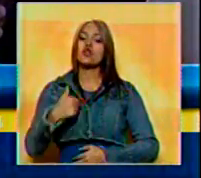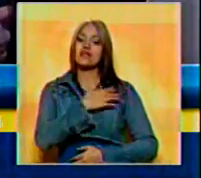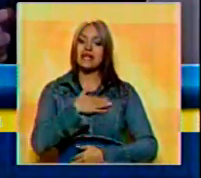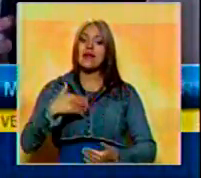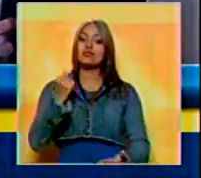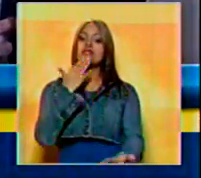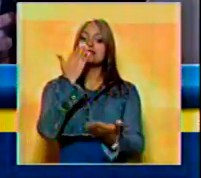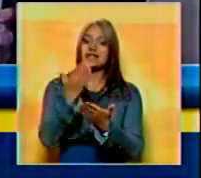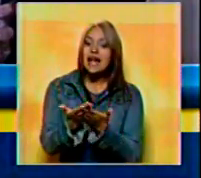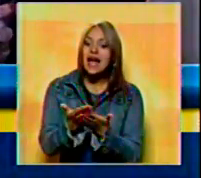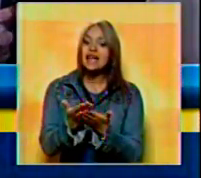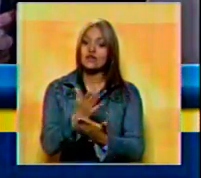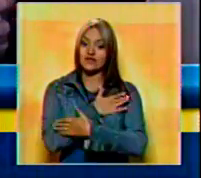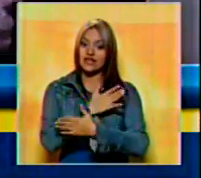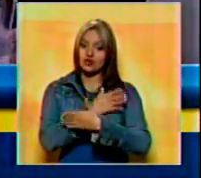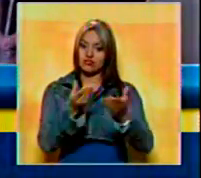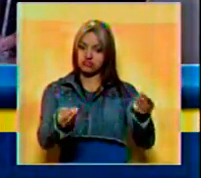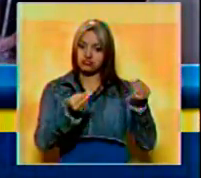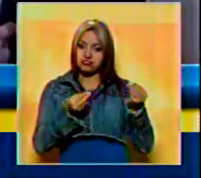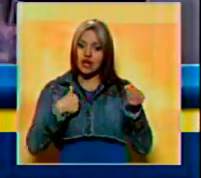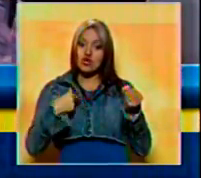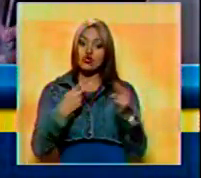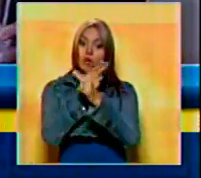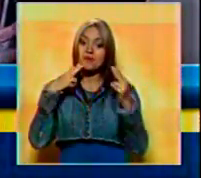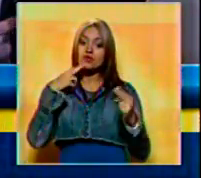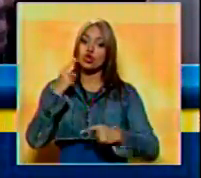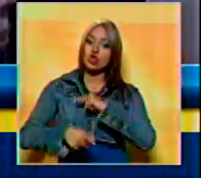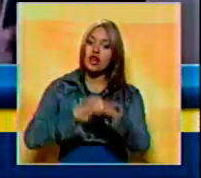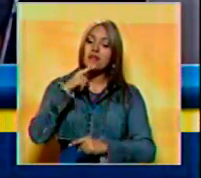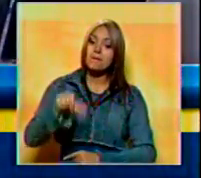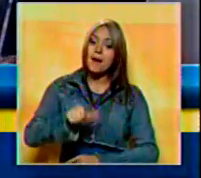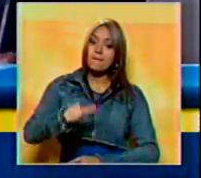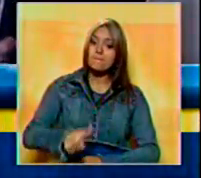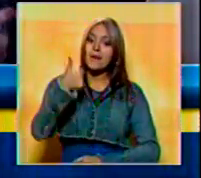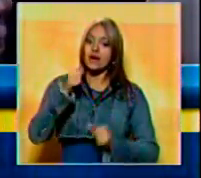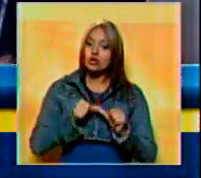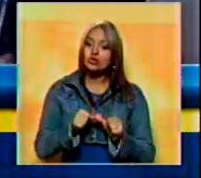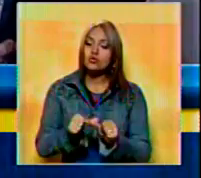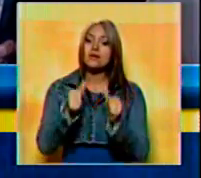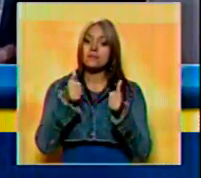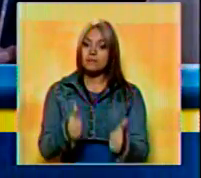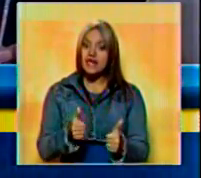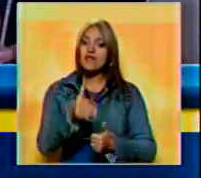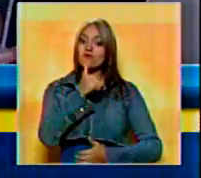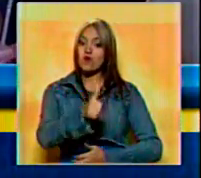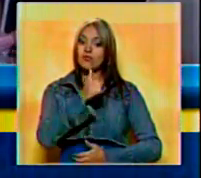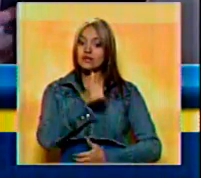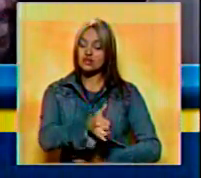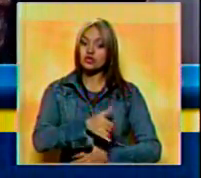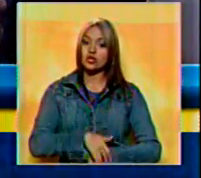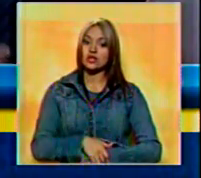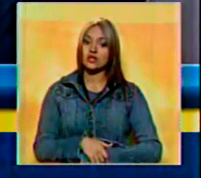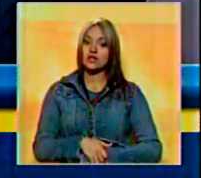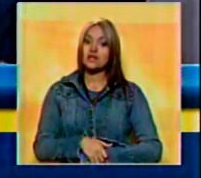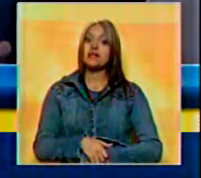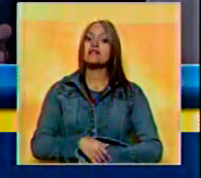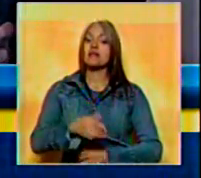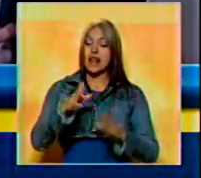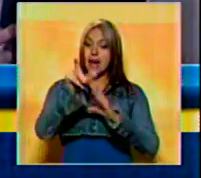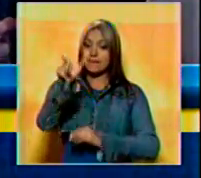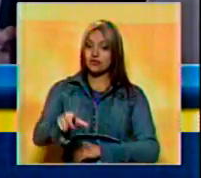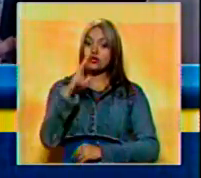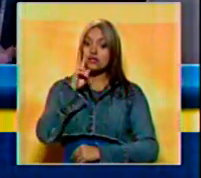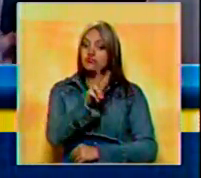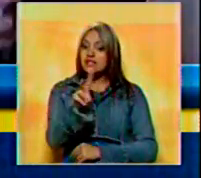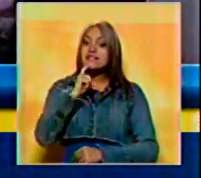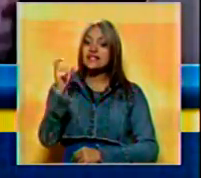agradecer este reconocimiento que nos compromete cada día más a seguir adelante, a llevar la información que nuestra audiencia requiere